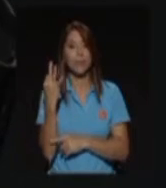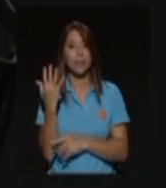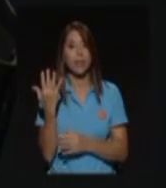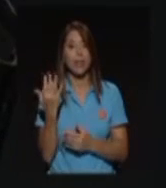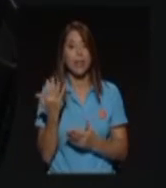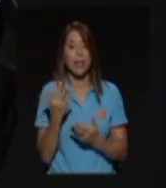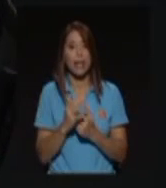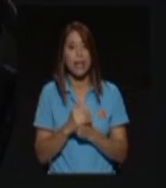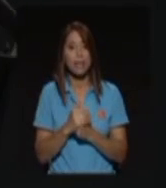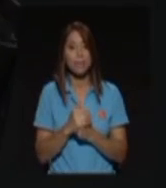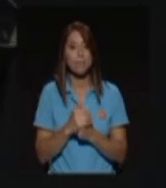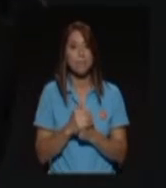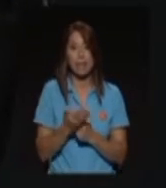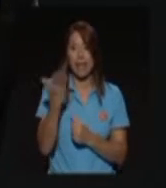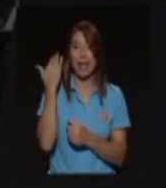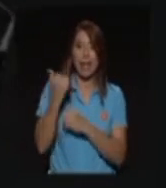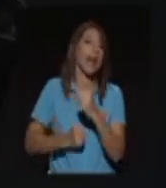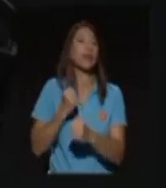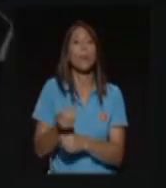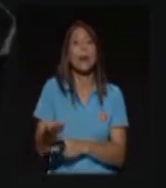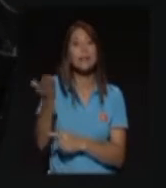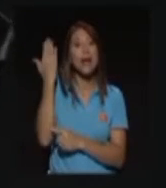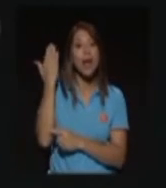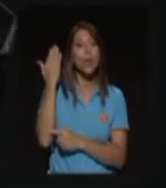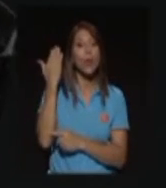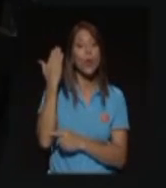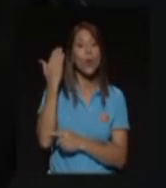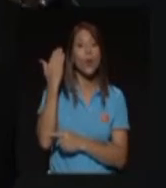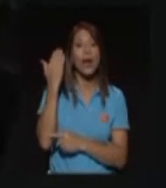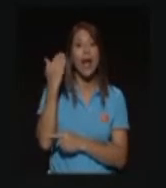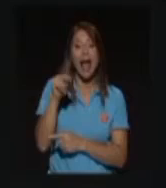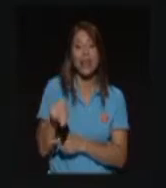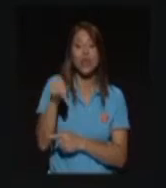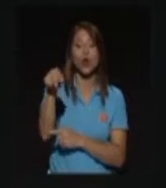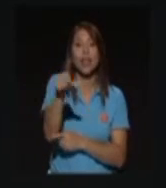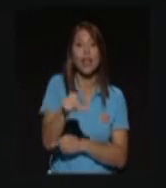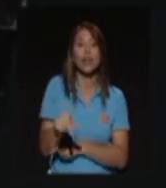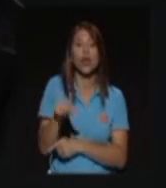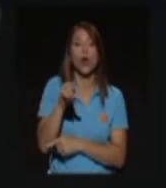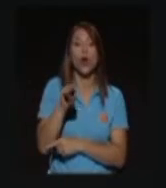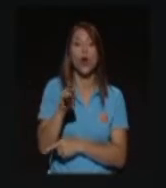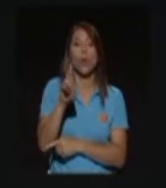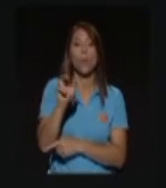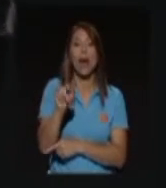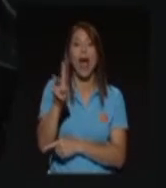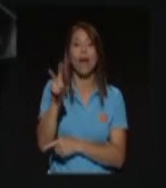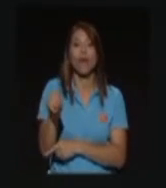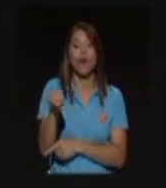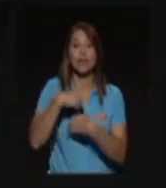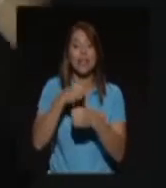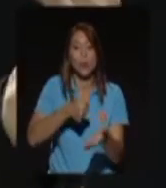elección que se dio el año pasado al norte del Río Bravo, uno encontraba a un